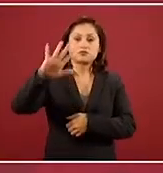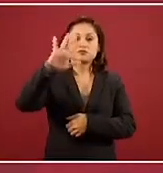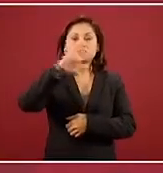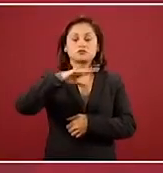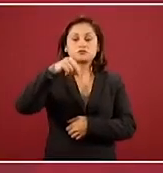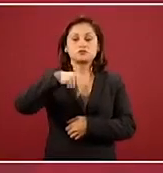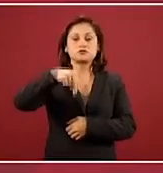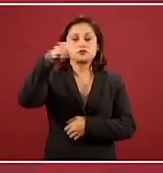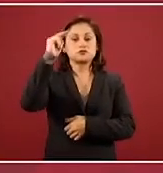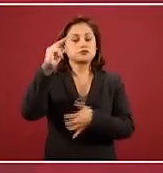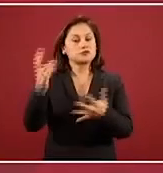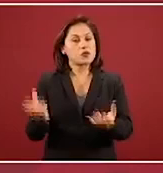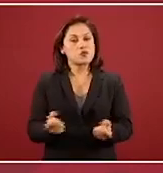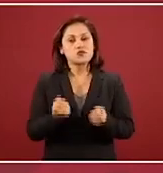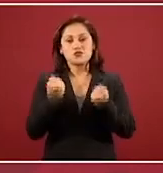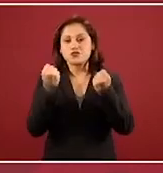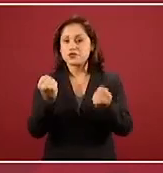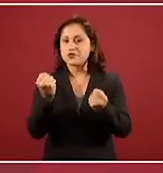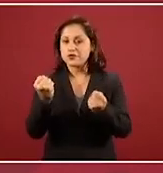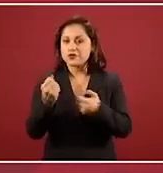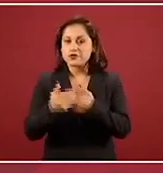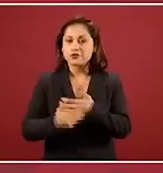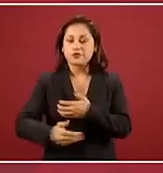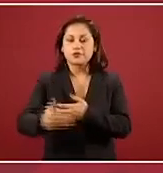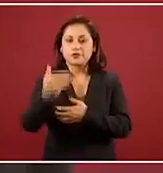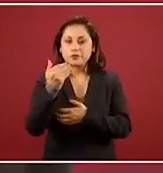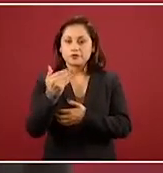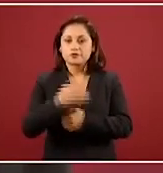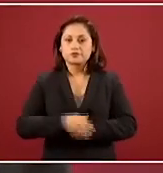el norte de nuestro continente,